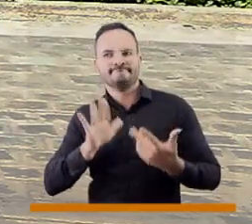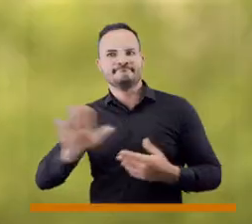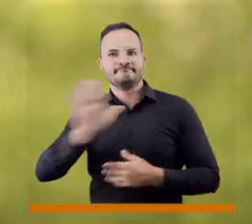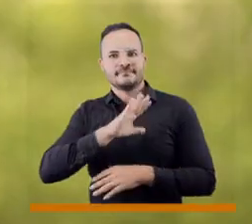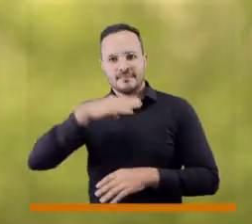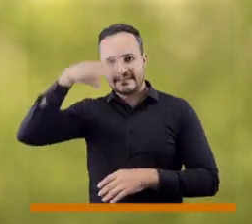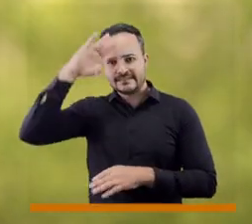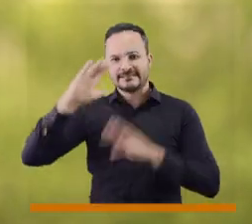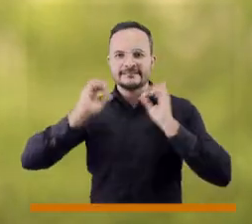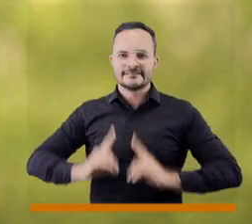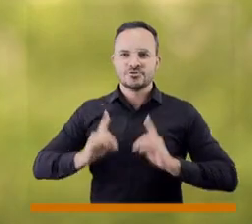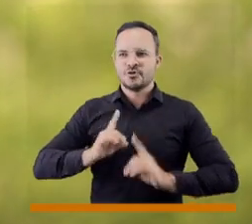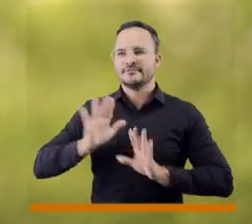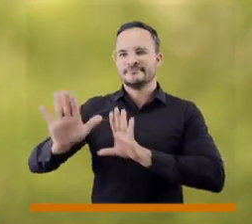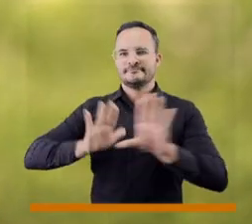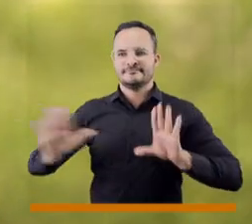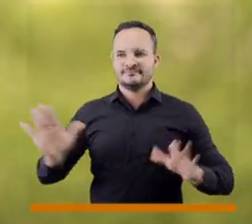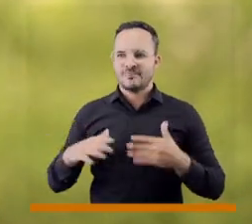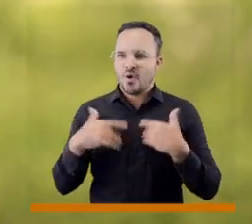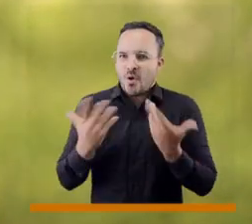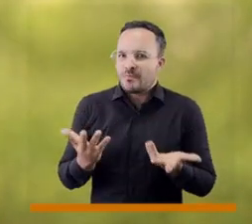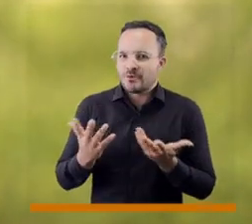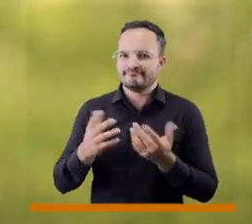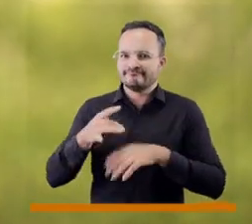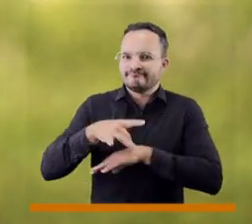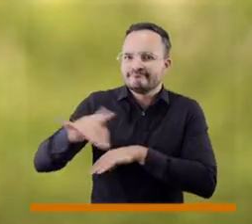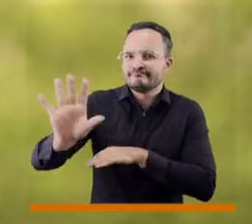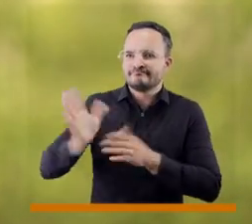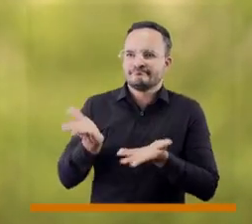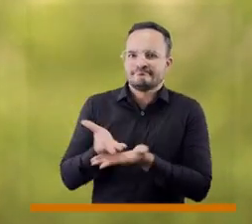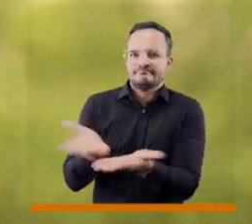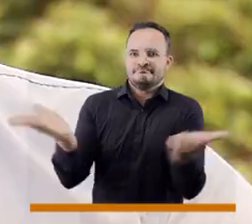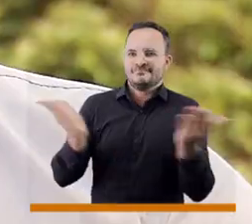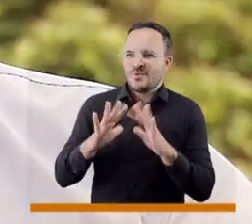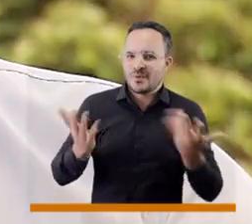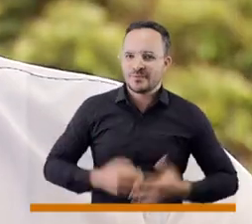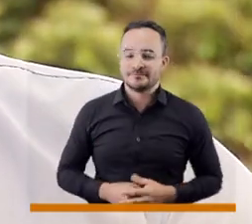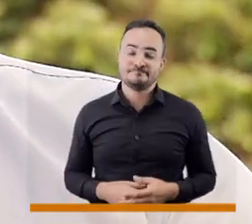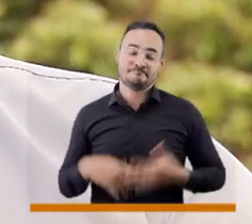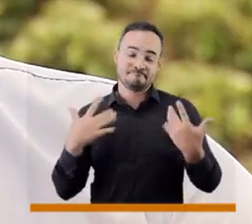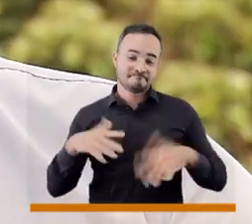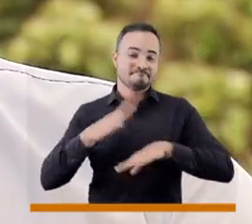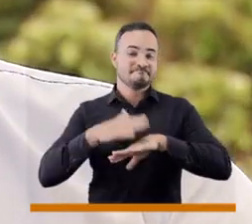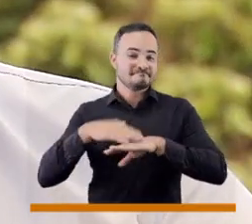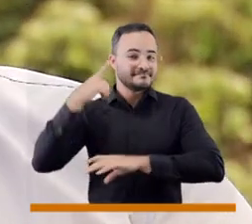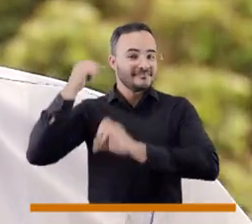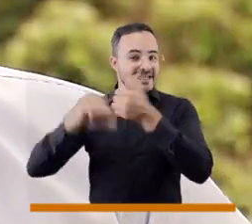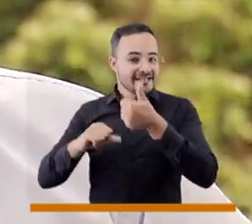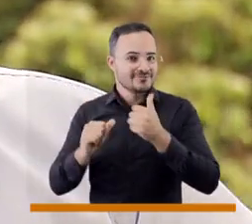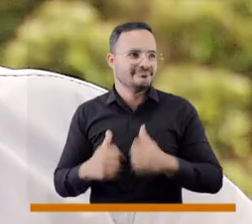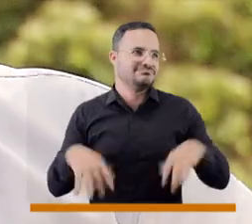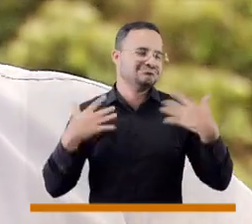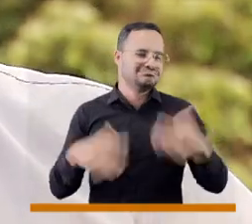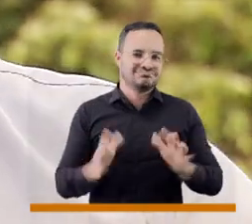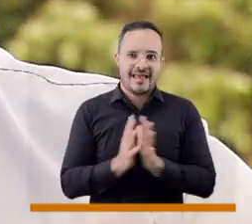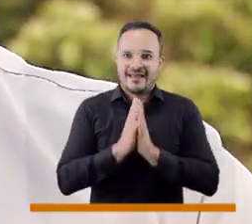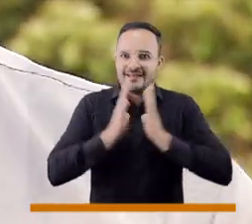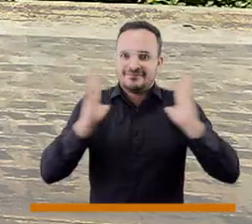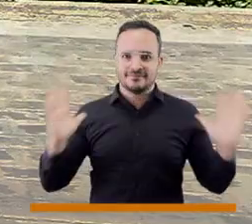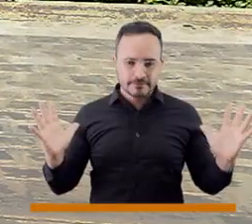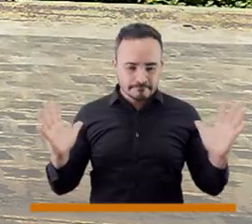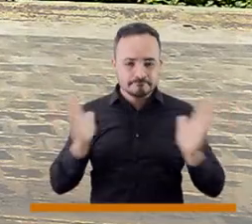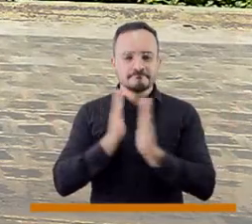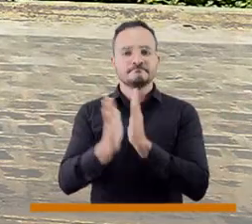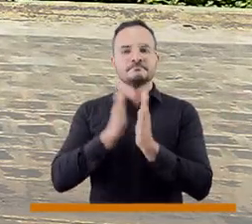el ejercicio del derecho a la libertad religiosa de Medellín 2022. Acá tenemos un reto